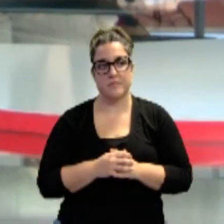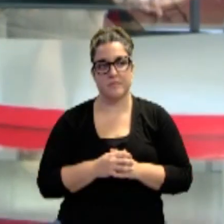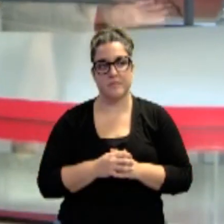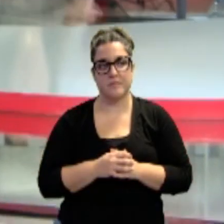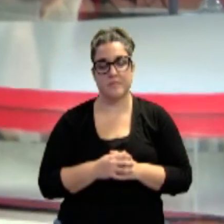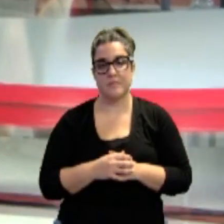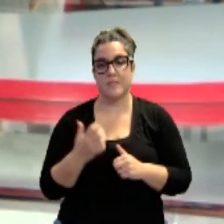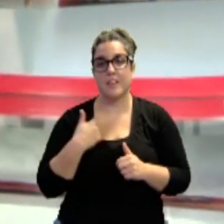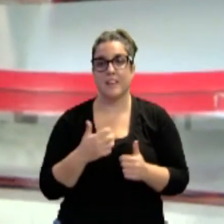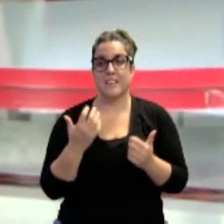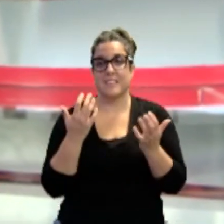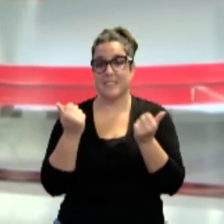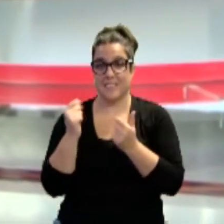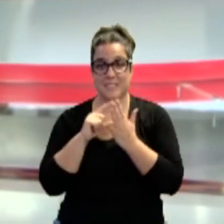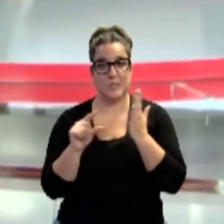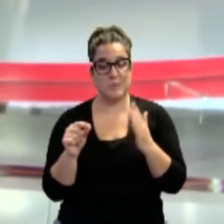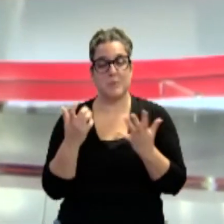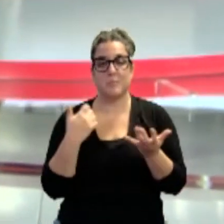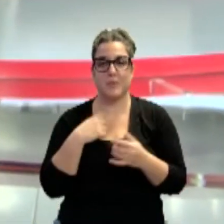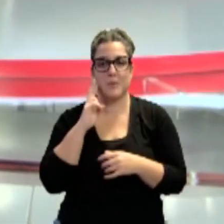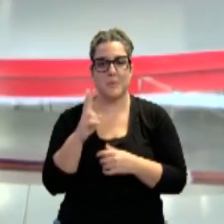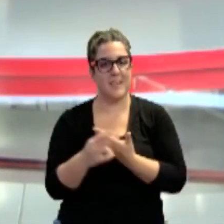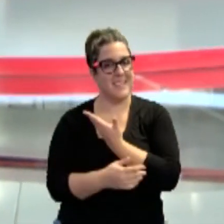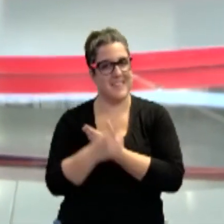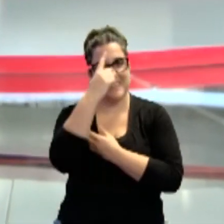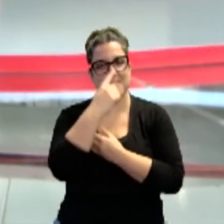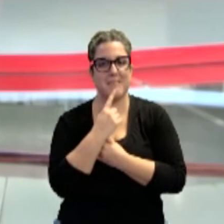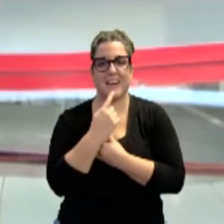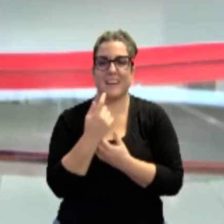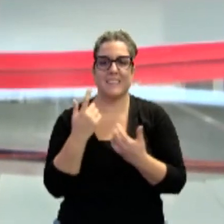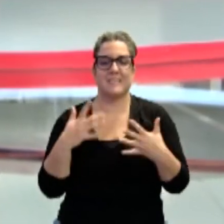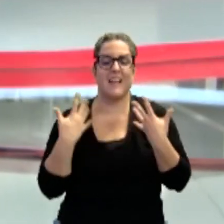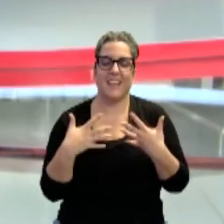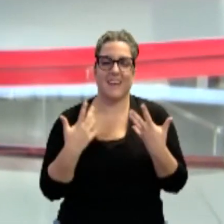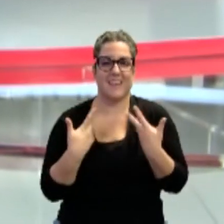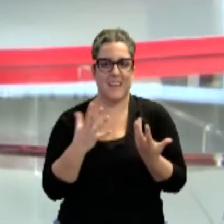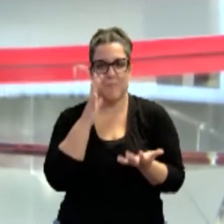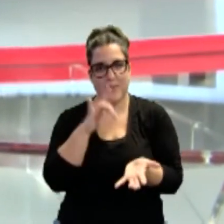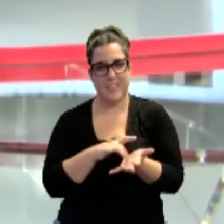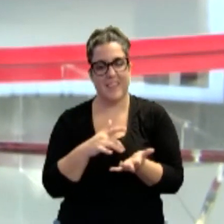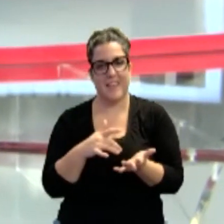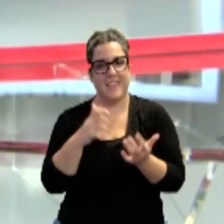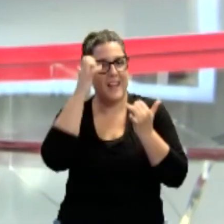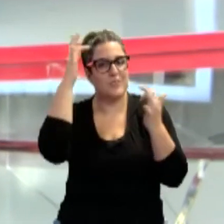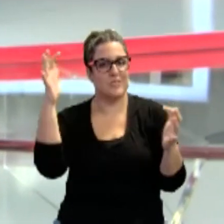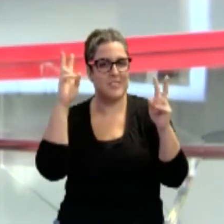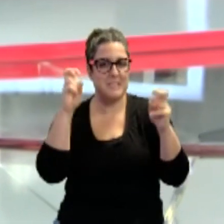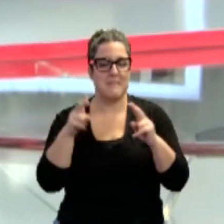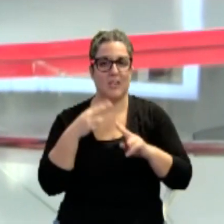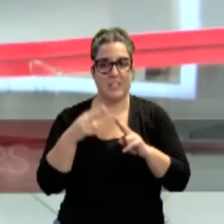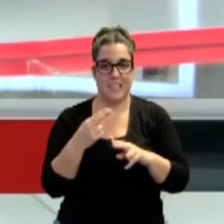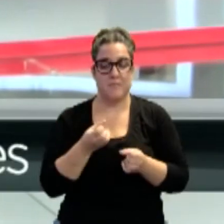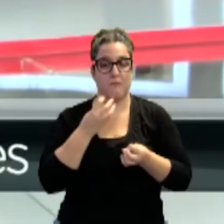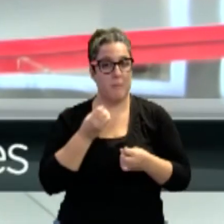Nos vamos ya, pero les dejamos antes con algunas de esas imágenes de alegría que nos deja este día de ilusión de la lotería. Más información,